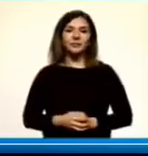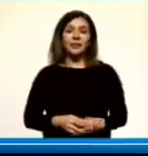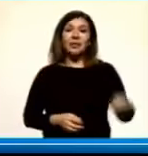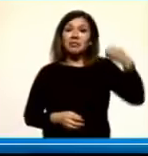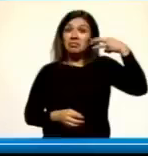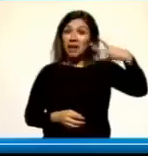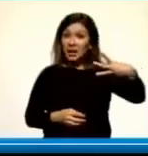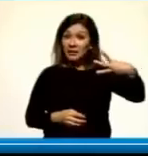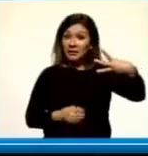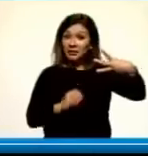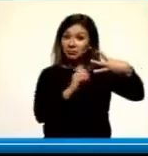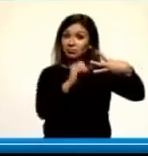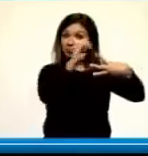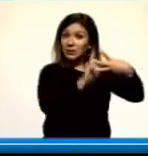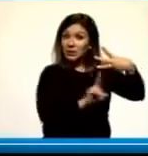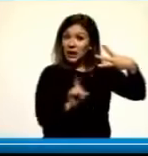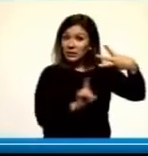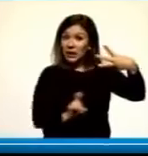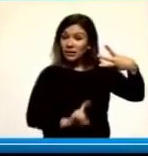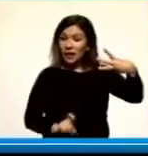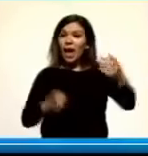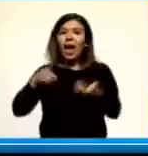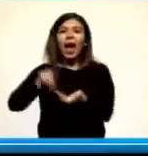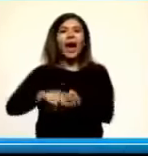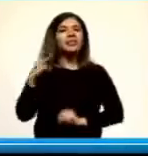3 centenas son